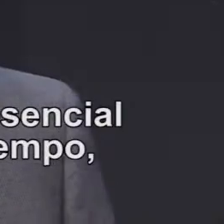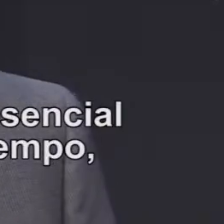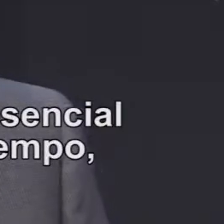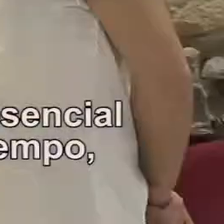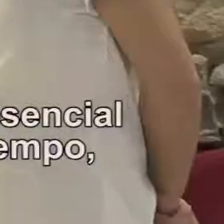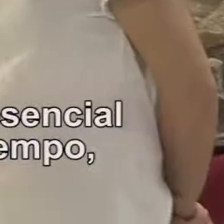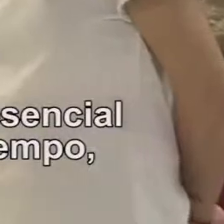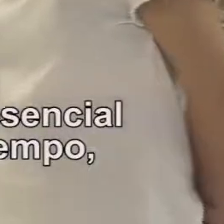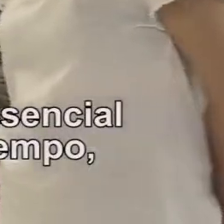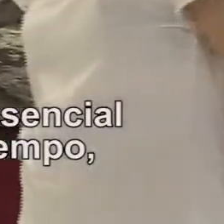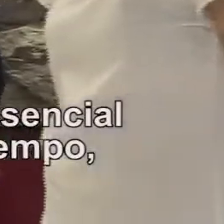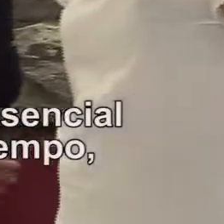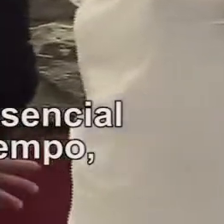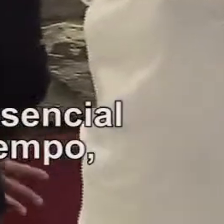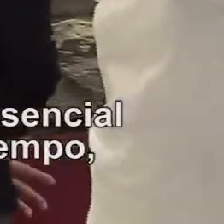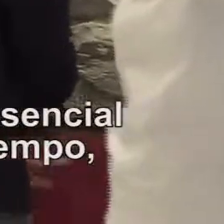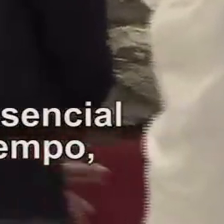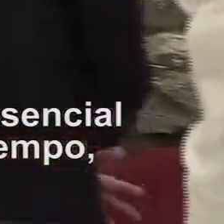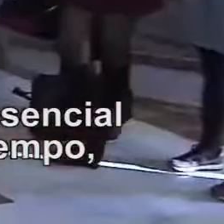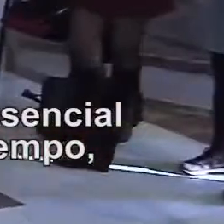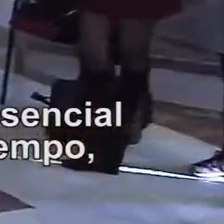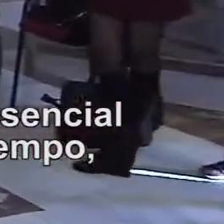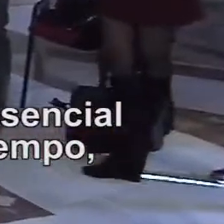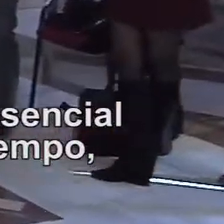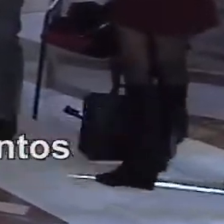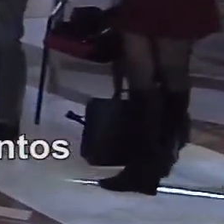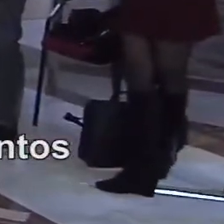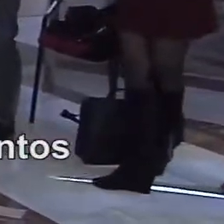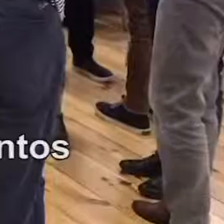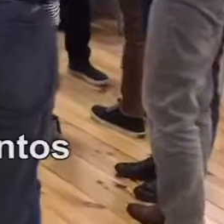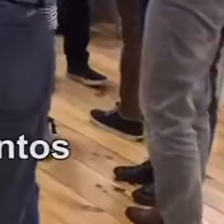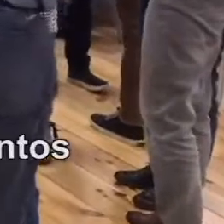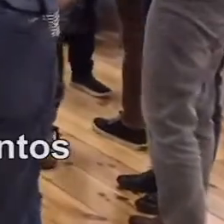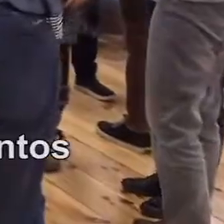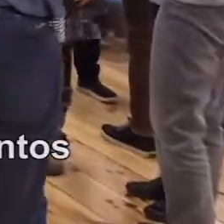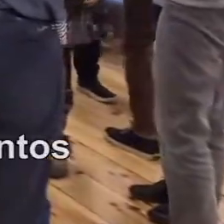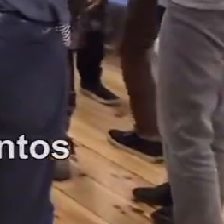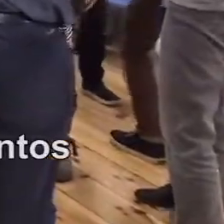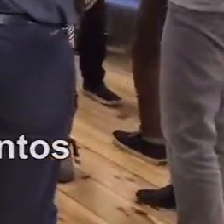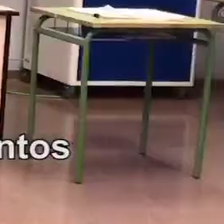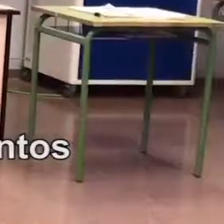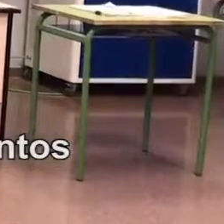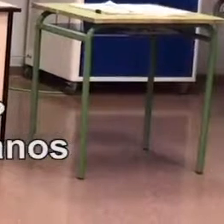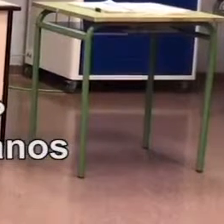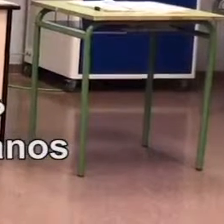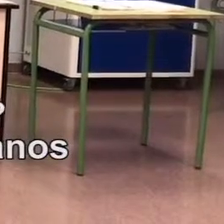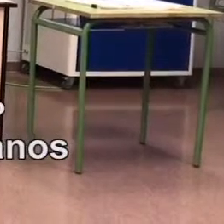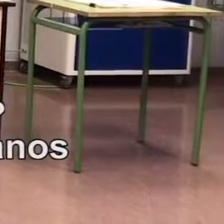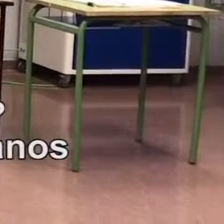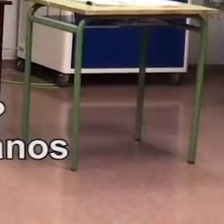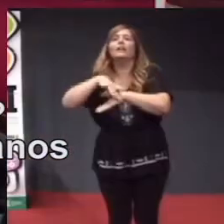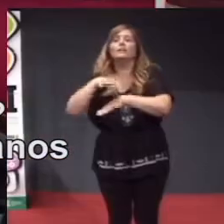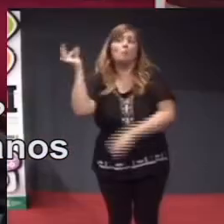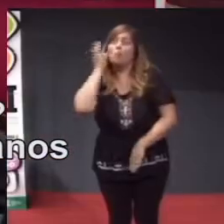realmente lo esencial de la vida. ¿Qué hacemos con nuestro tiempo? ¿Qué hacemos con nuestra fuerza, con nuestra pasión, con nuestros talentos? Y eso hay que